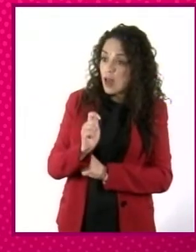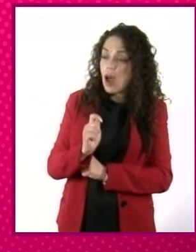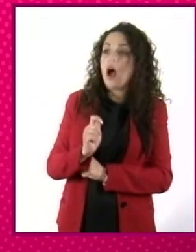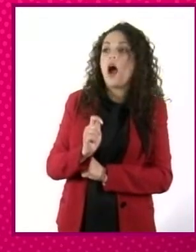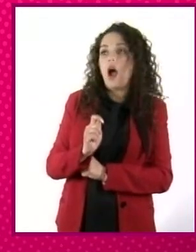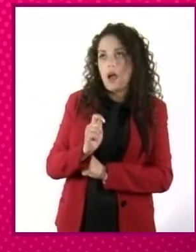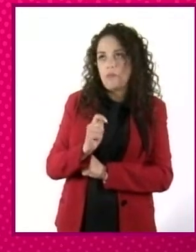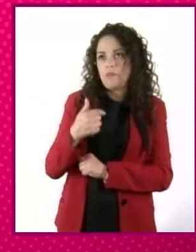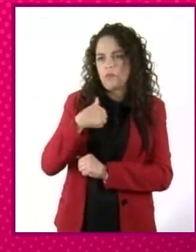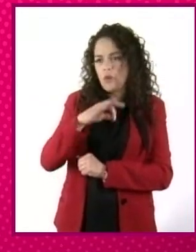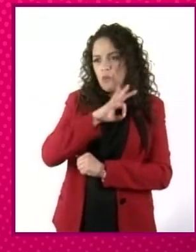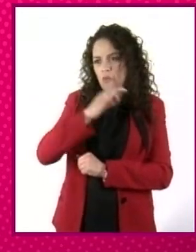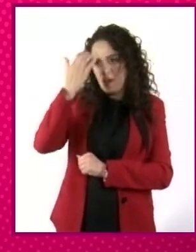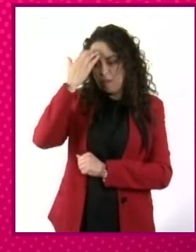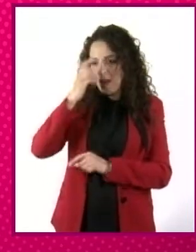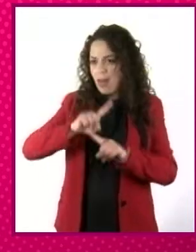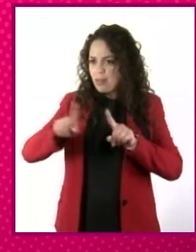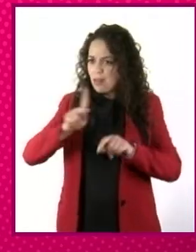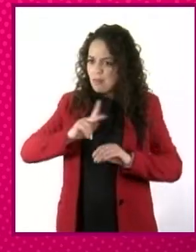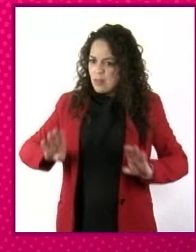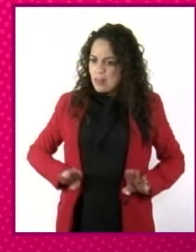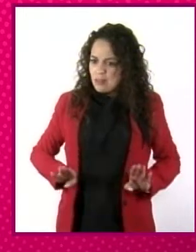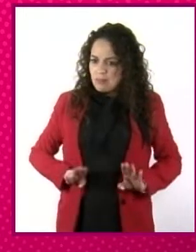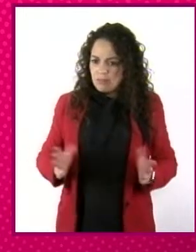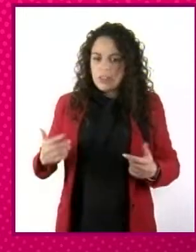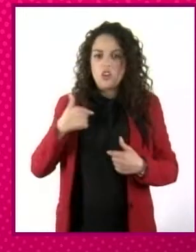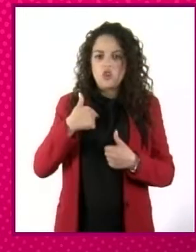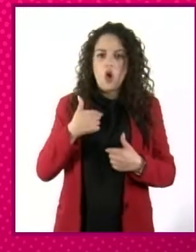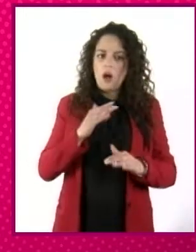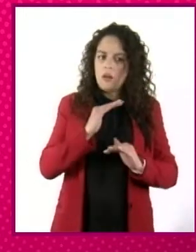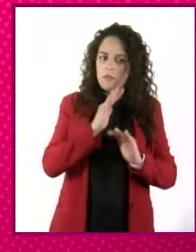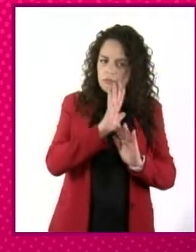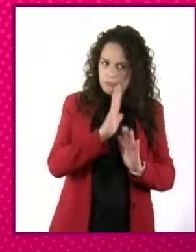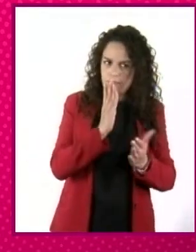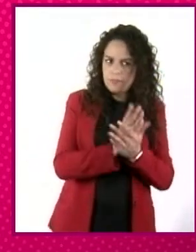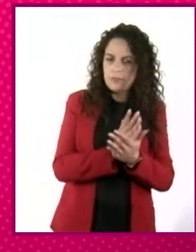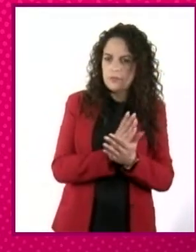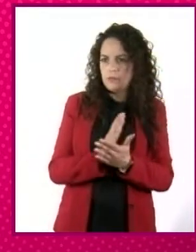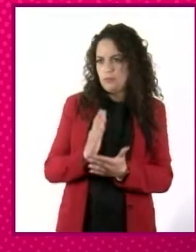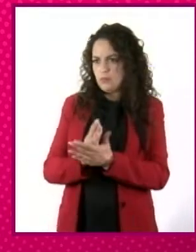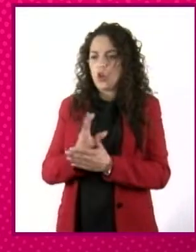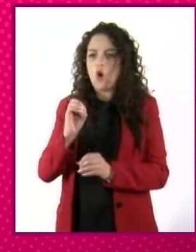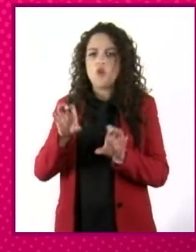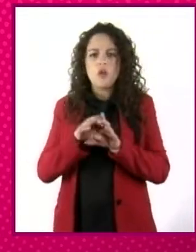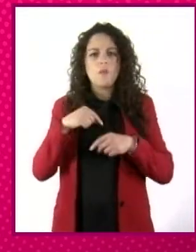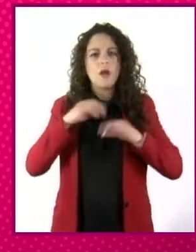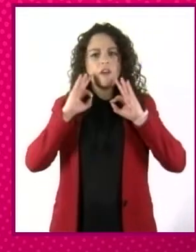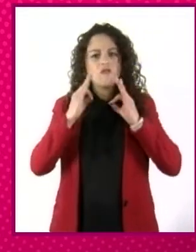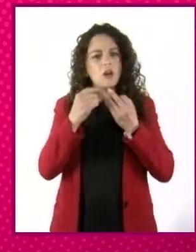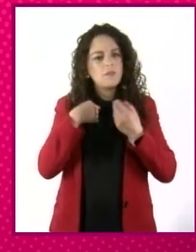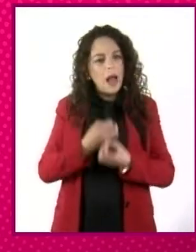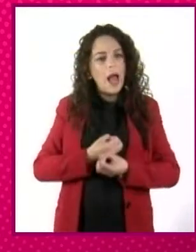conocer en otras dimensiones, como puedo conocer qué límites pongo, cómo expreso mi amor, puedo ir conociendo también cómo expreso mi